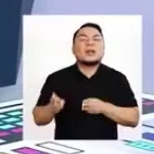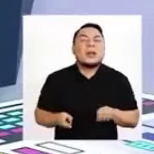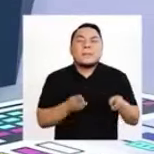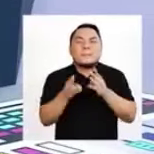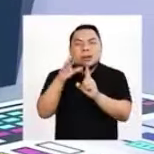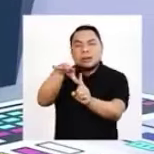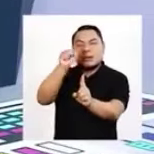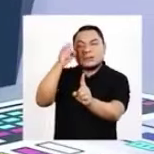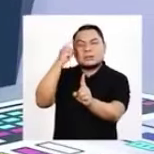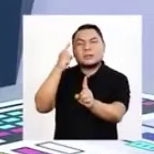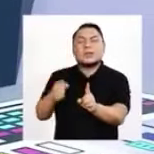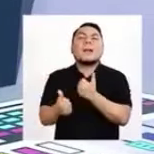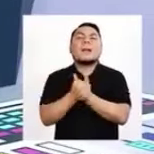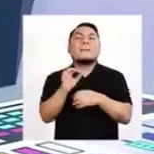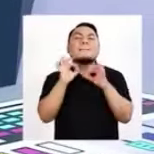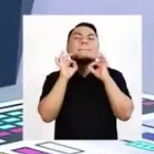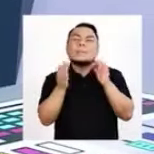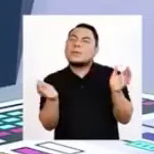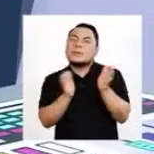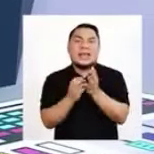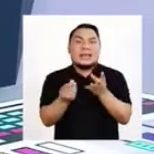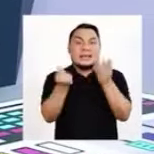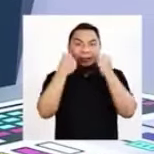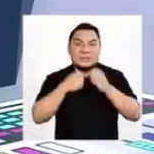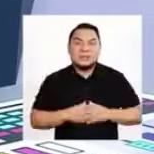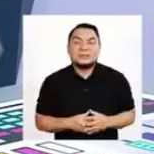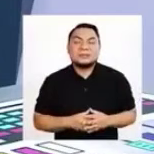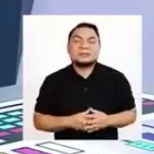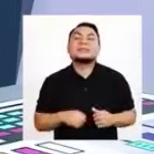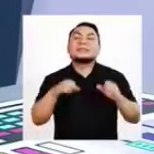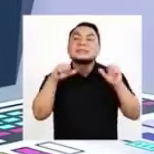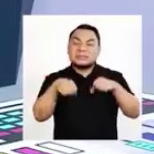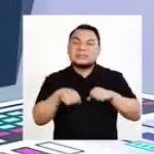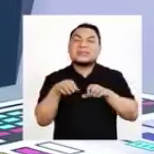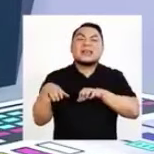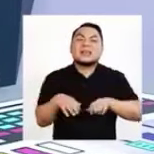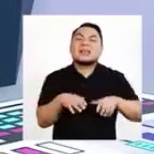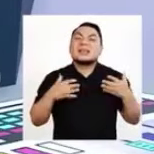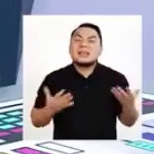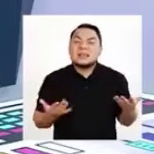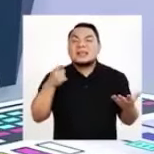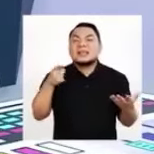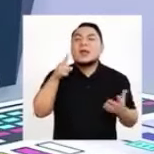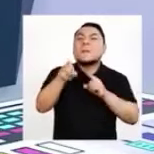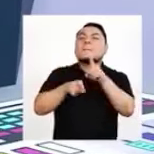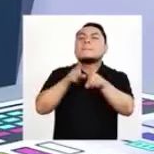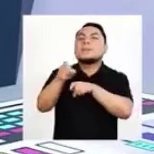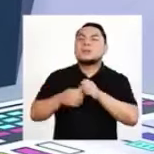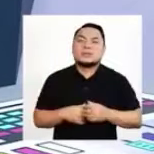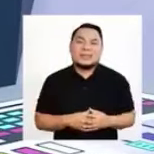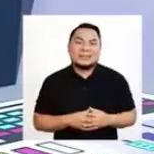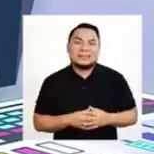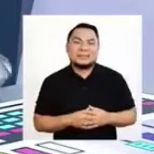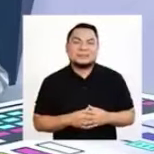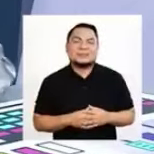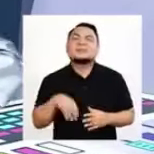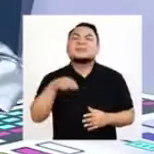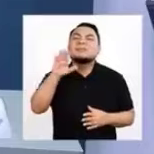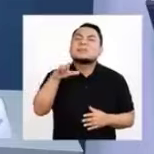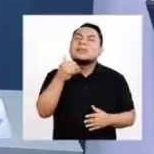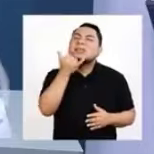Ahora hay una forma de identificar un riesgo más rápido, haciéndonos la